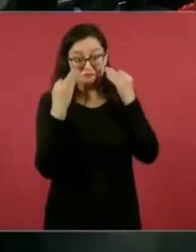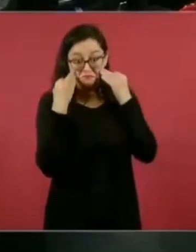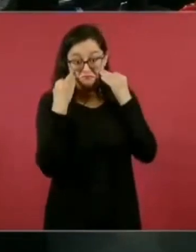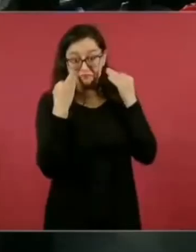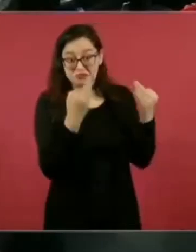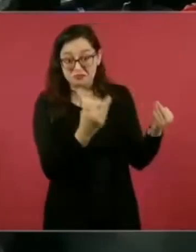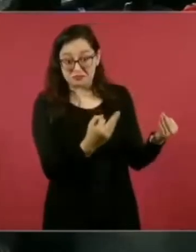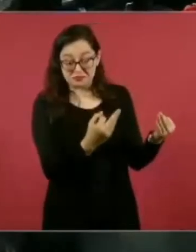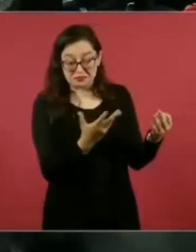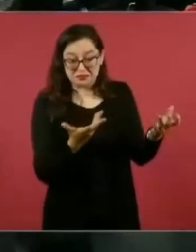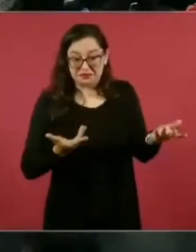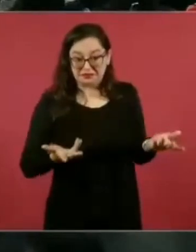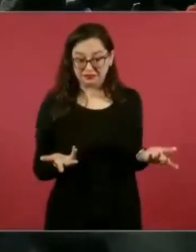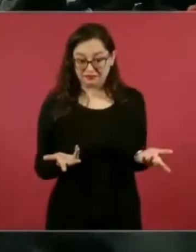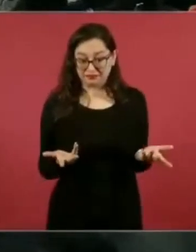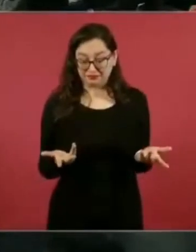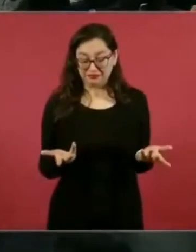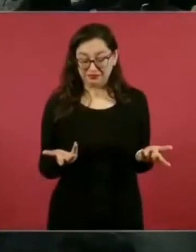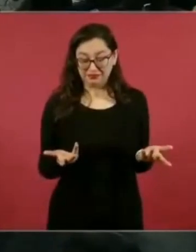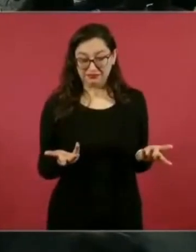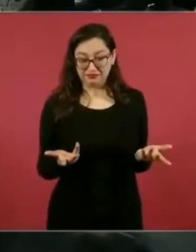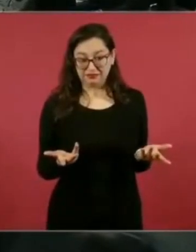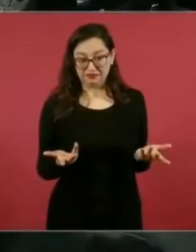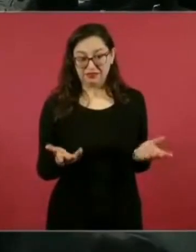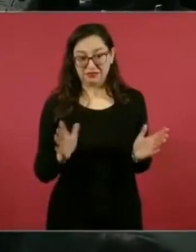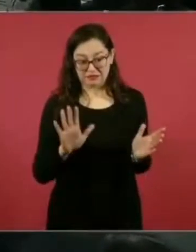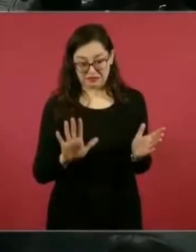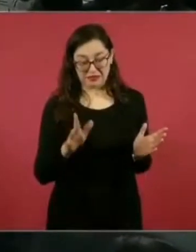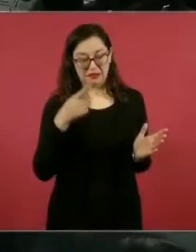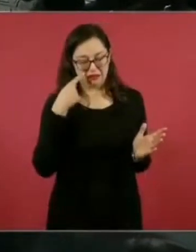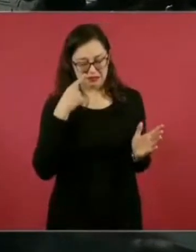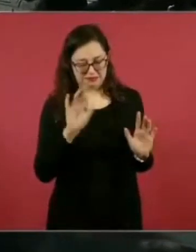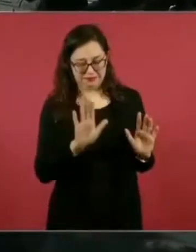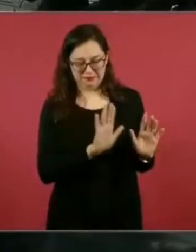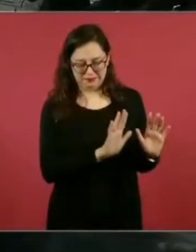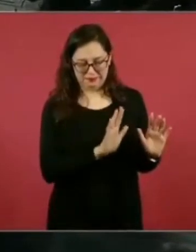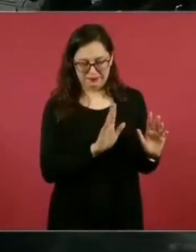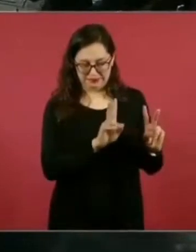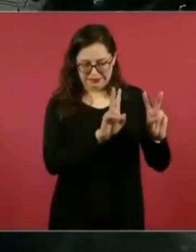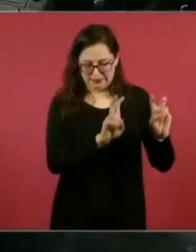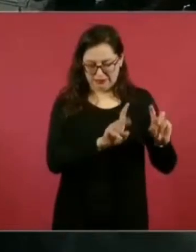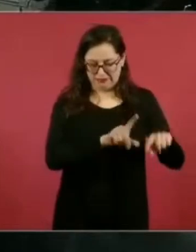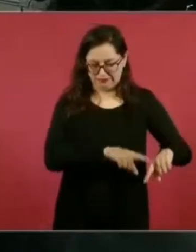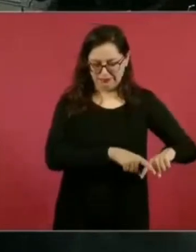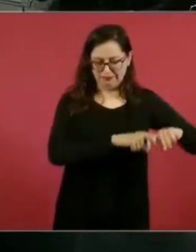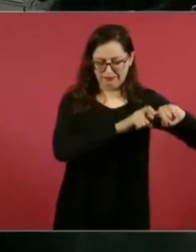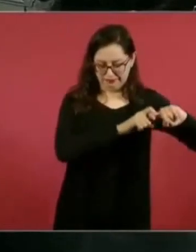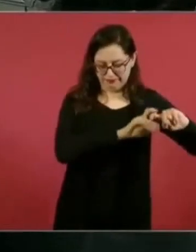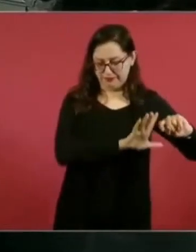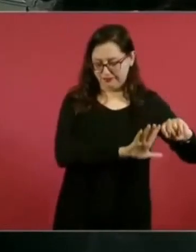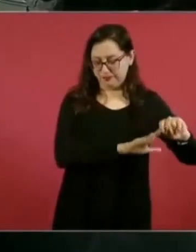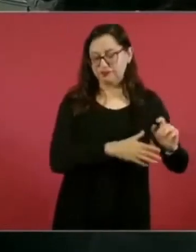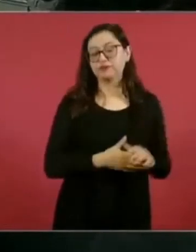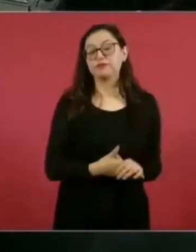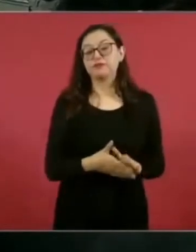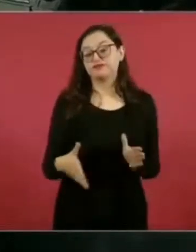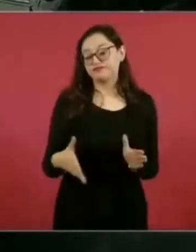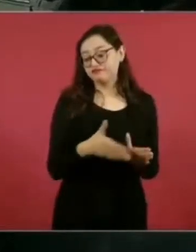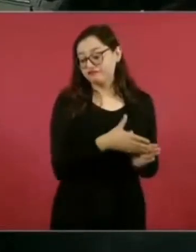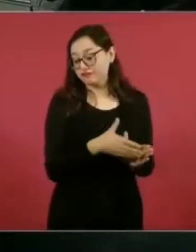comentar que en este periodo hemos logrado quitar las